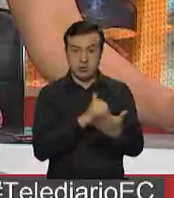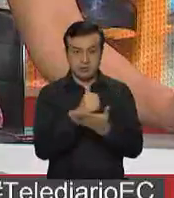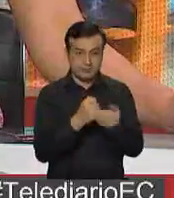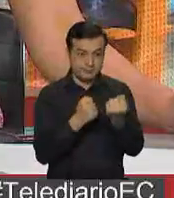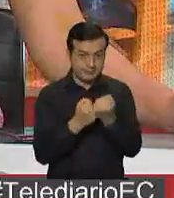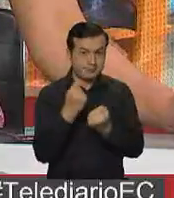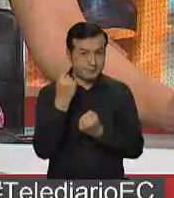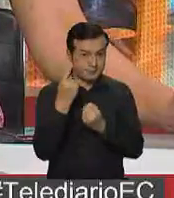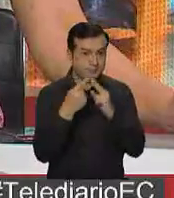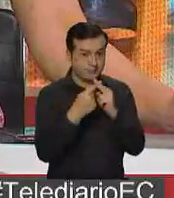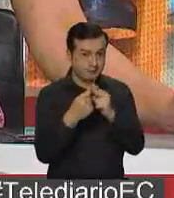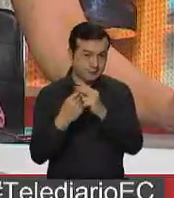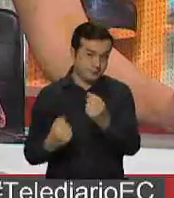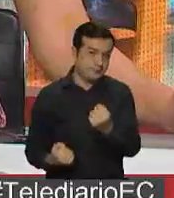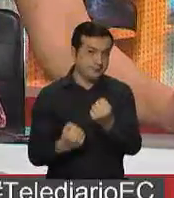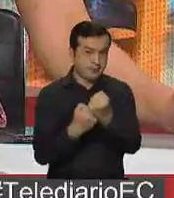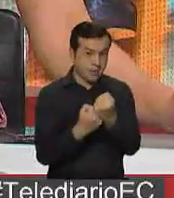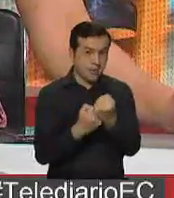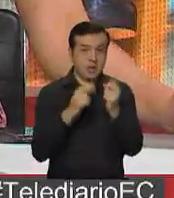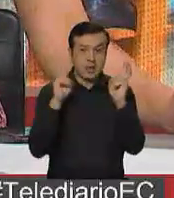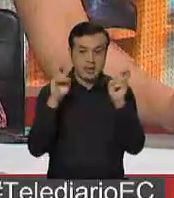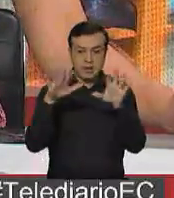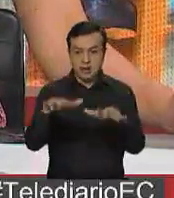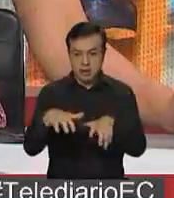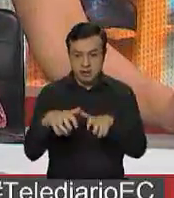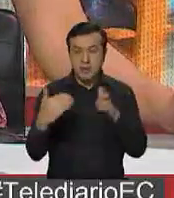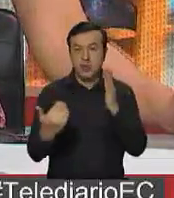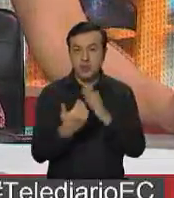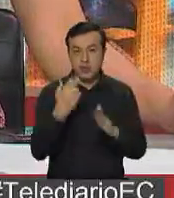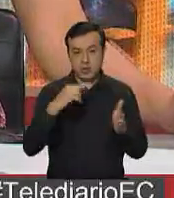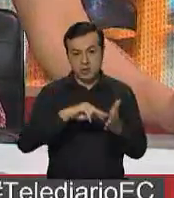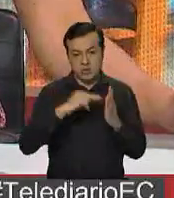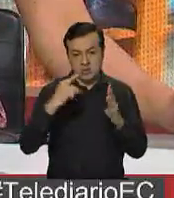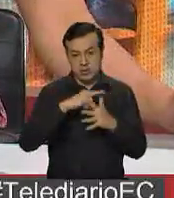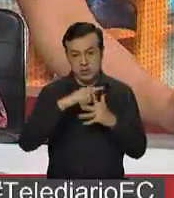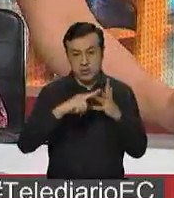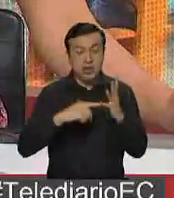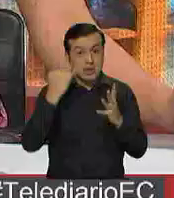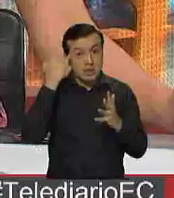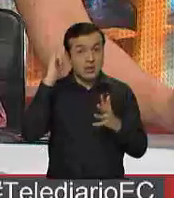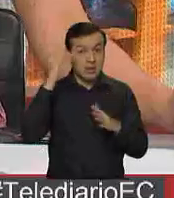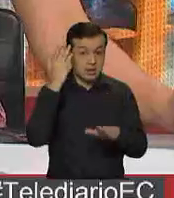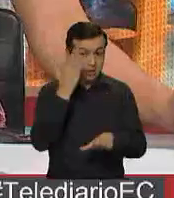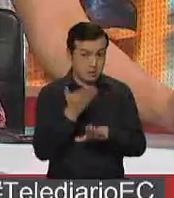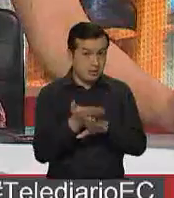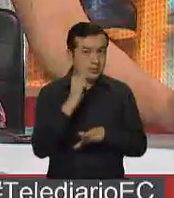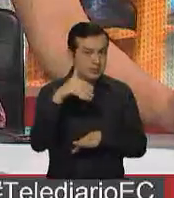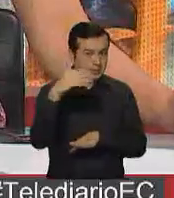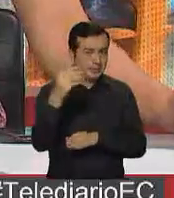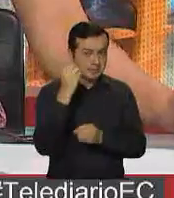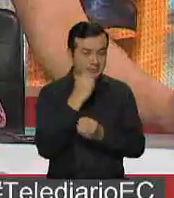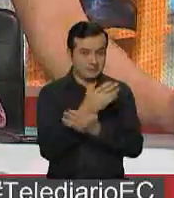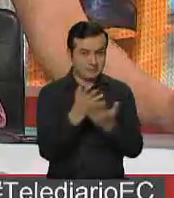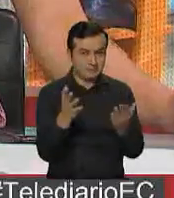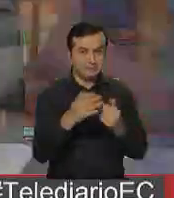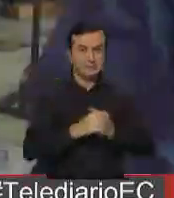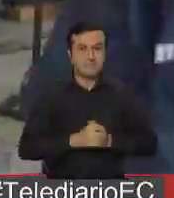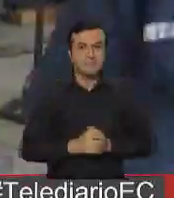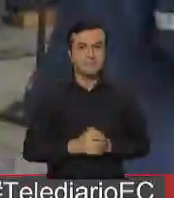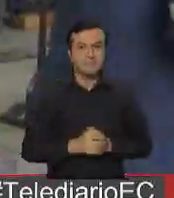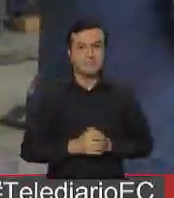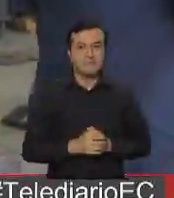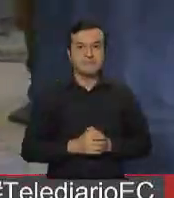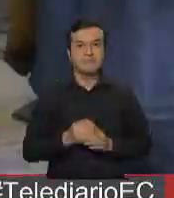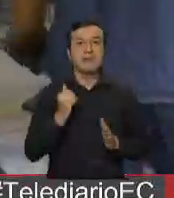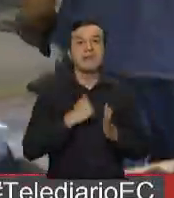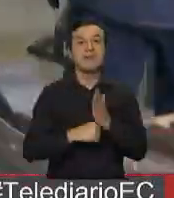el desarrollo agrícola, la innovación y las nuevas tecnologías. La iniciativa se presentará en los próximos días.